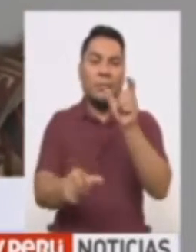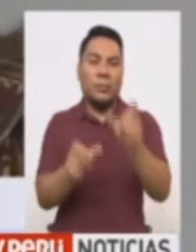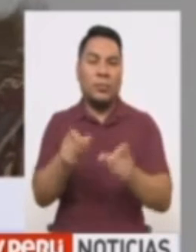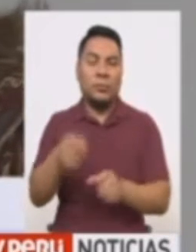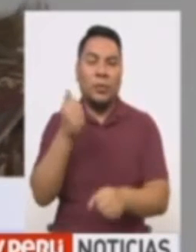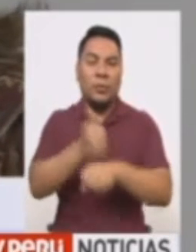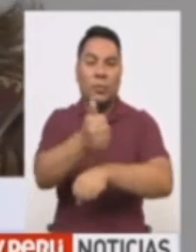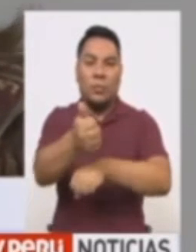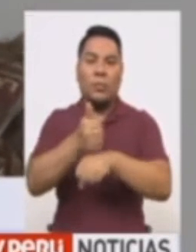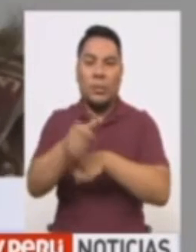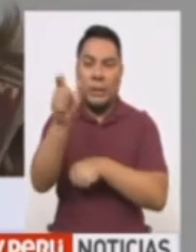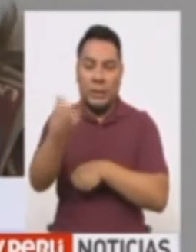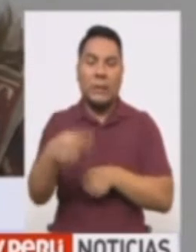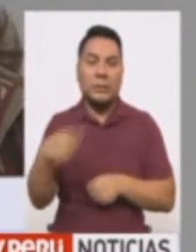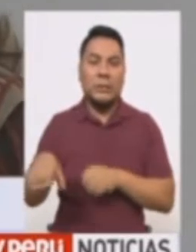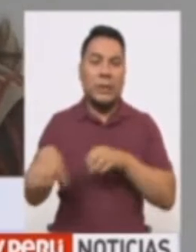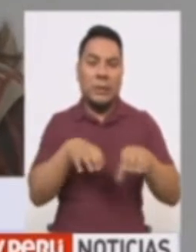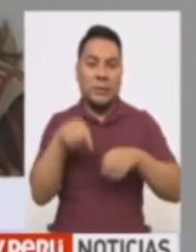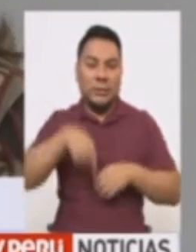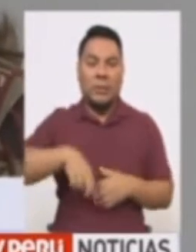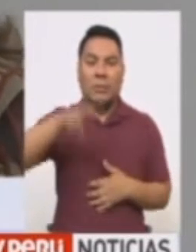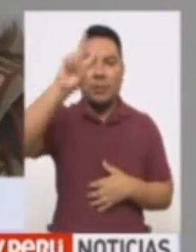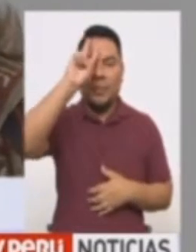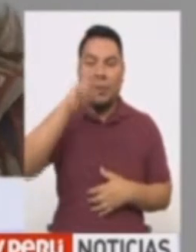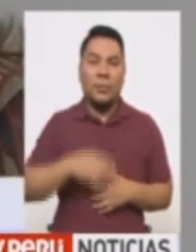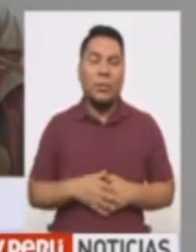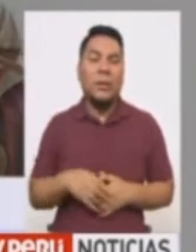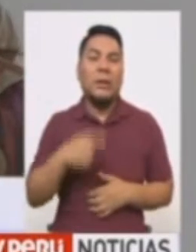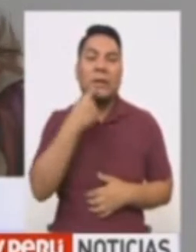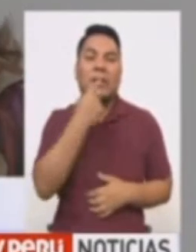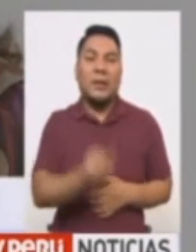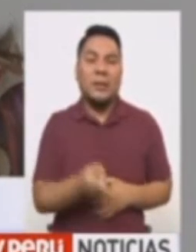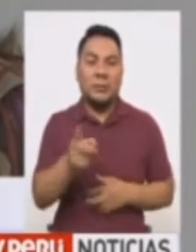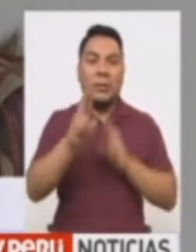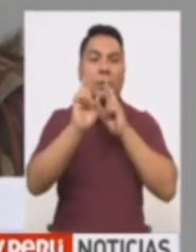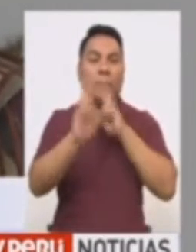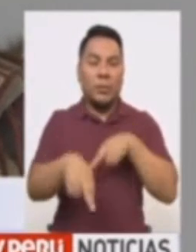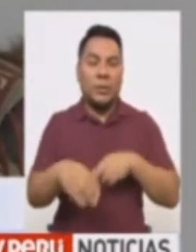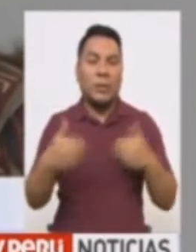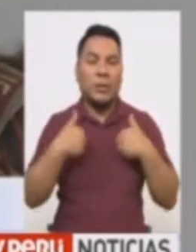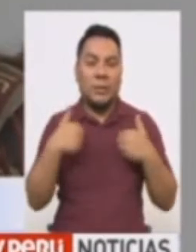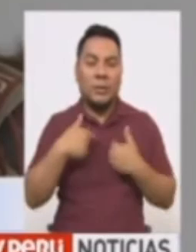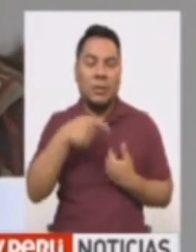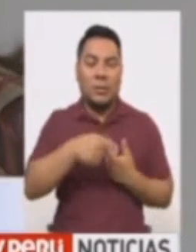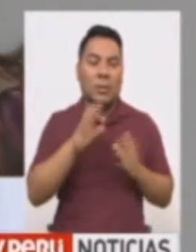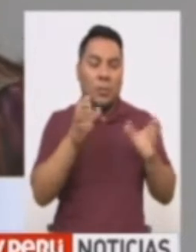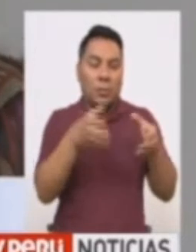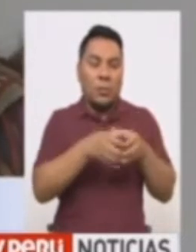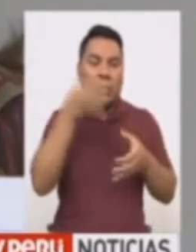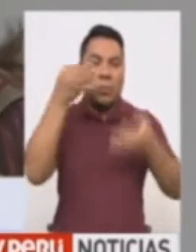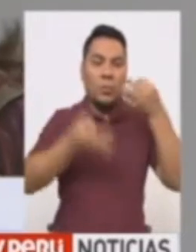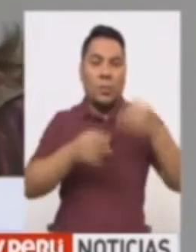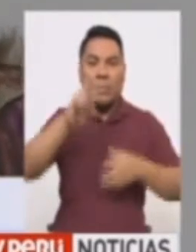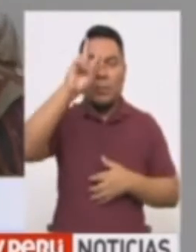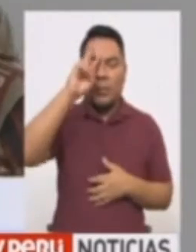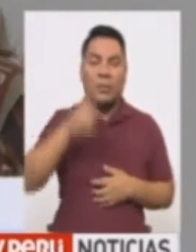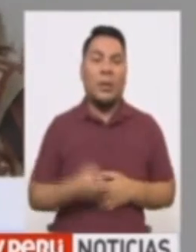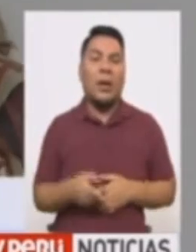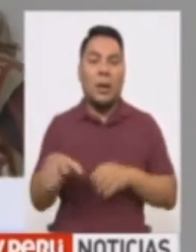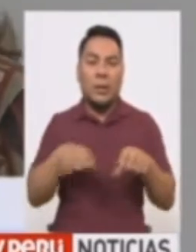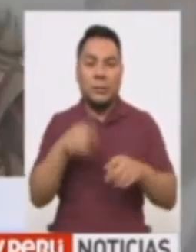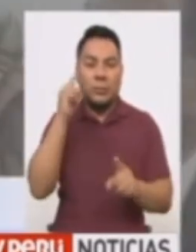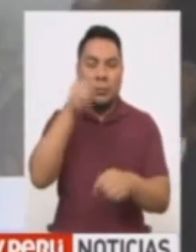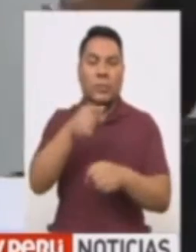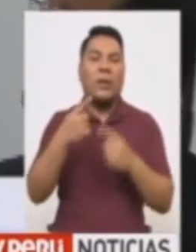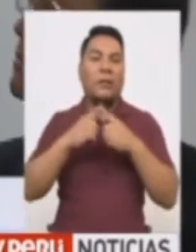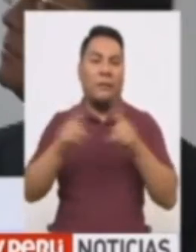que han cometido los hechos en Perú, se ha dicho que las respuestas que tiene que dar la jurisprudencia peruana van a ser distintas a las que